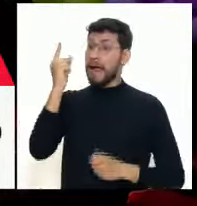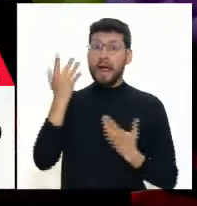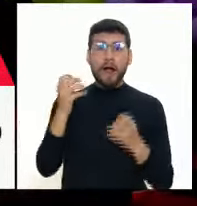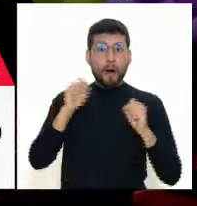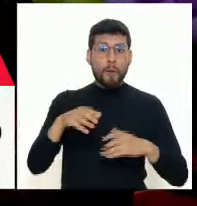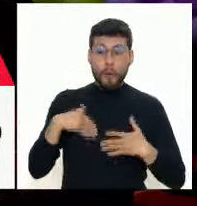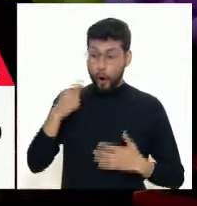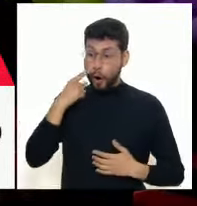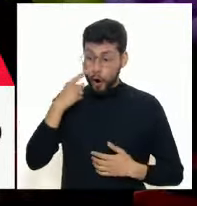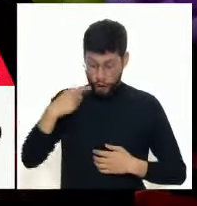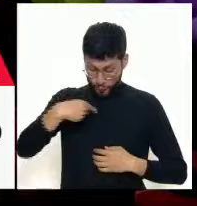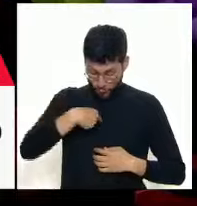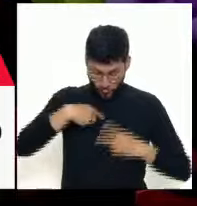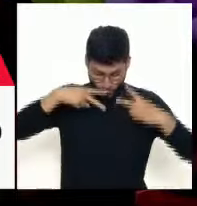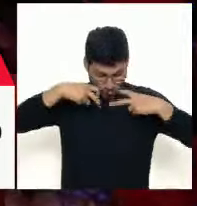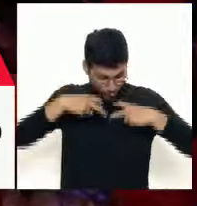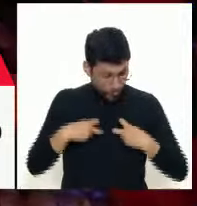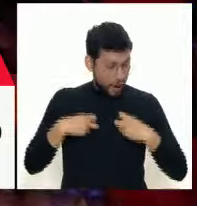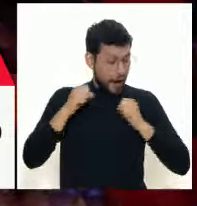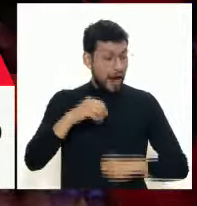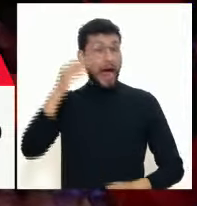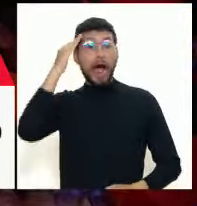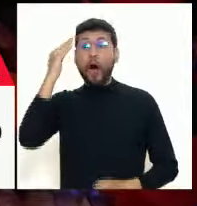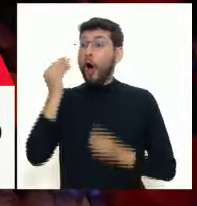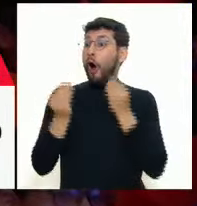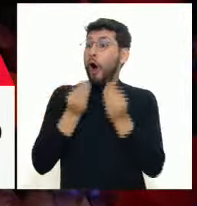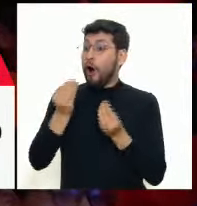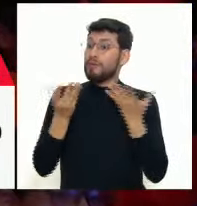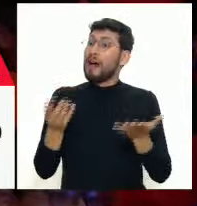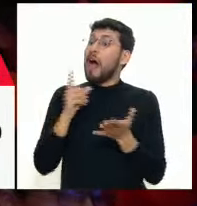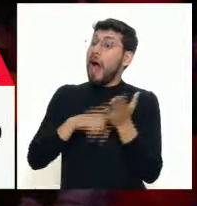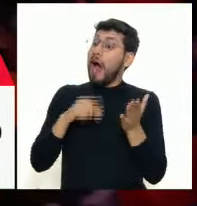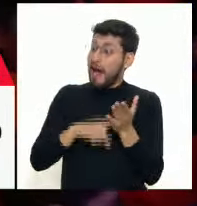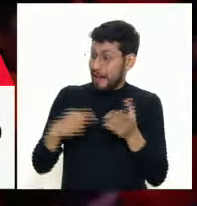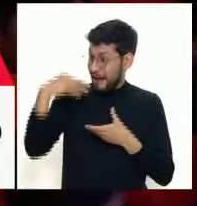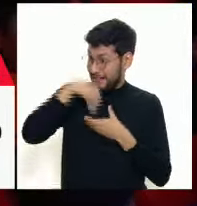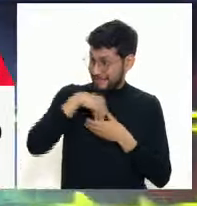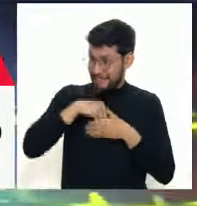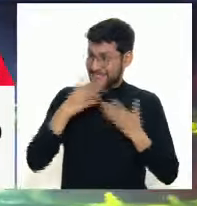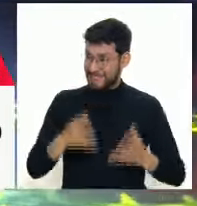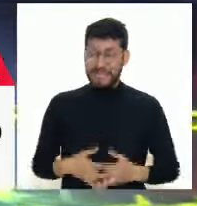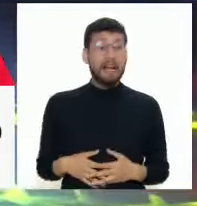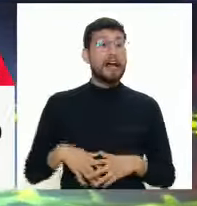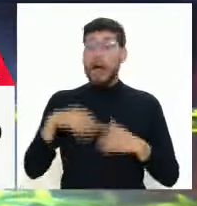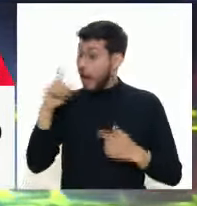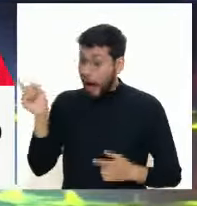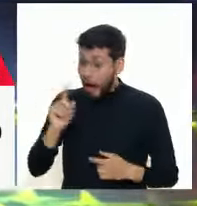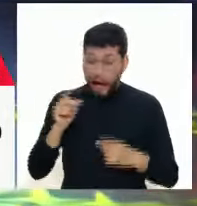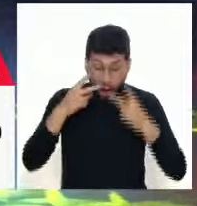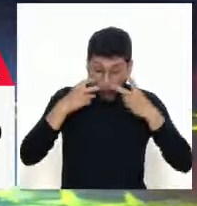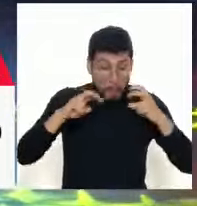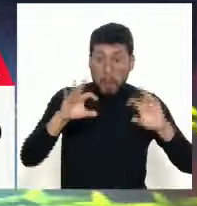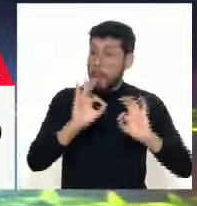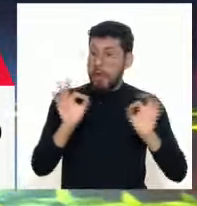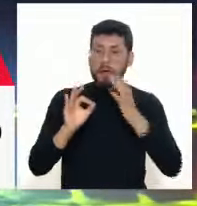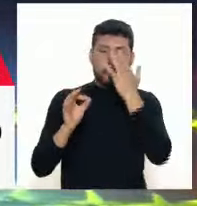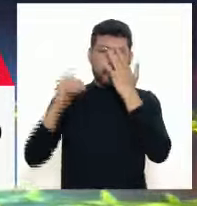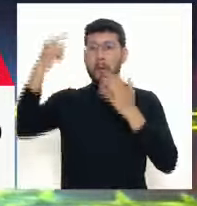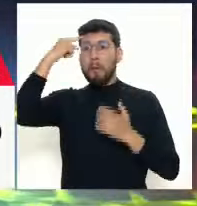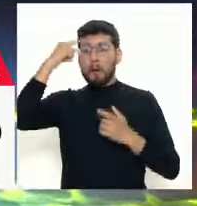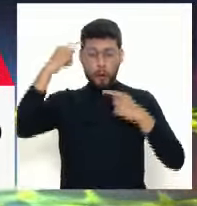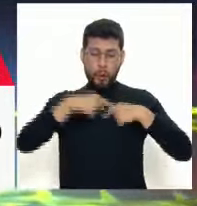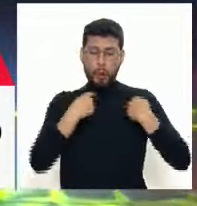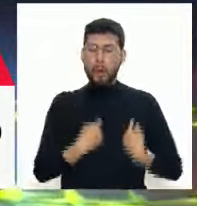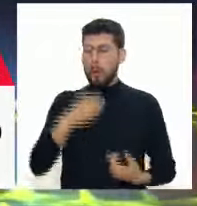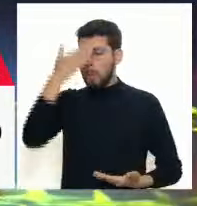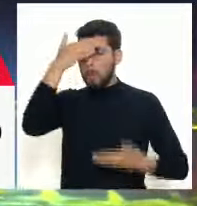para conocernos a nosotros mismos, para saber cómo somos y qué hay dentro de nosotros. Sin ella, muchos misterios de la mente y del